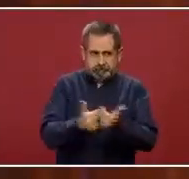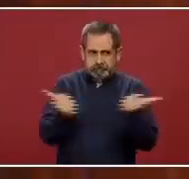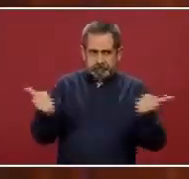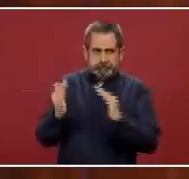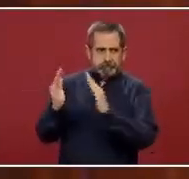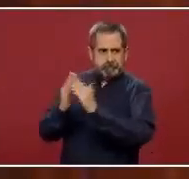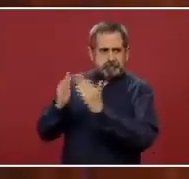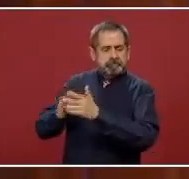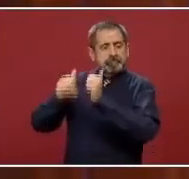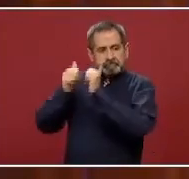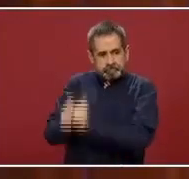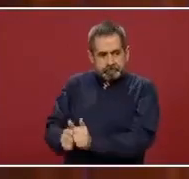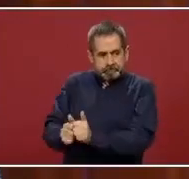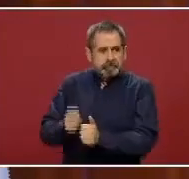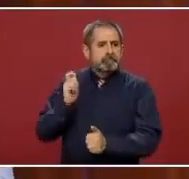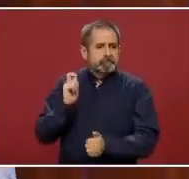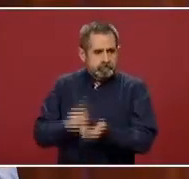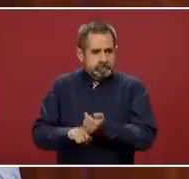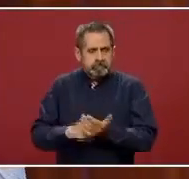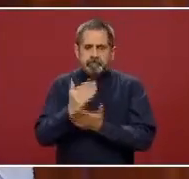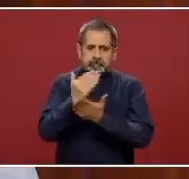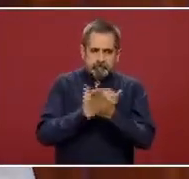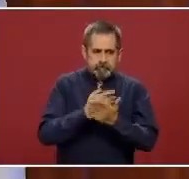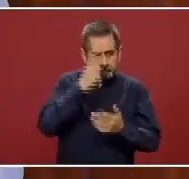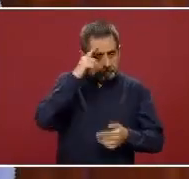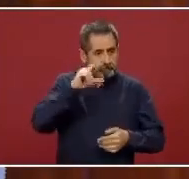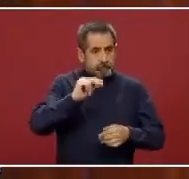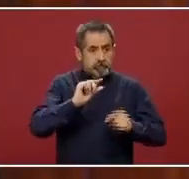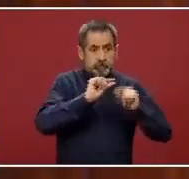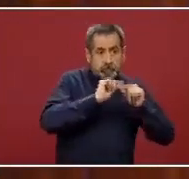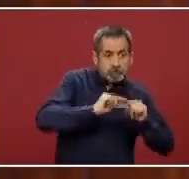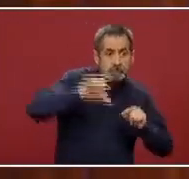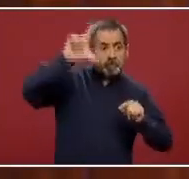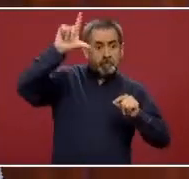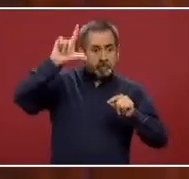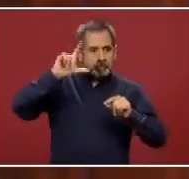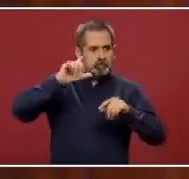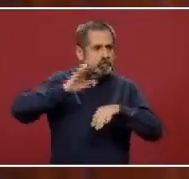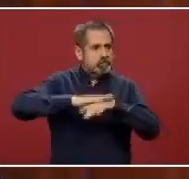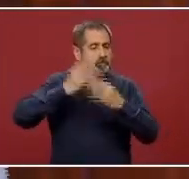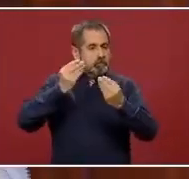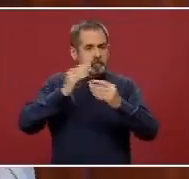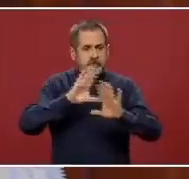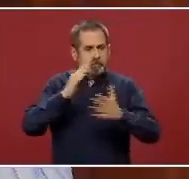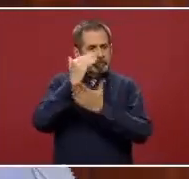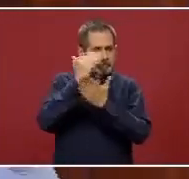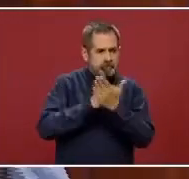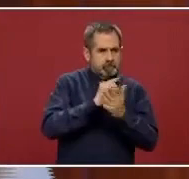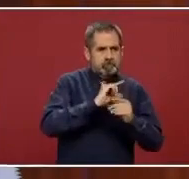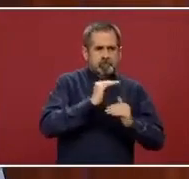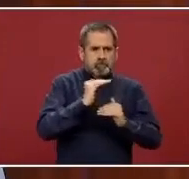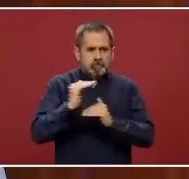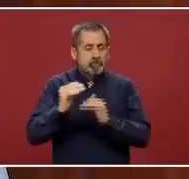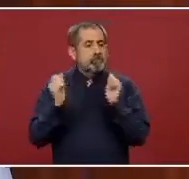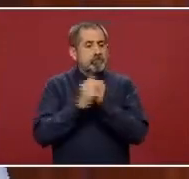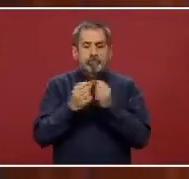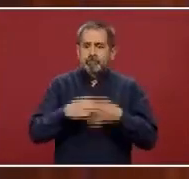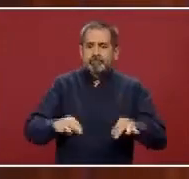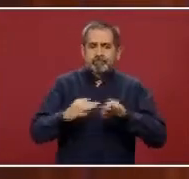para mitigar esa curva que nos habla el doctor López-Gatell, y para mantener esa sana